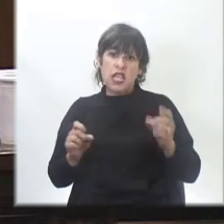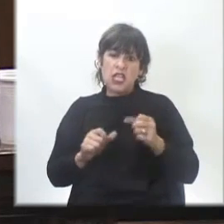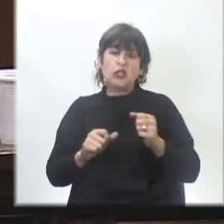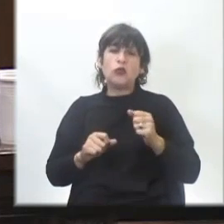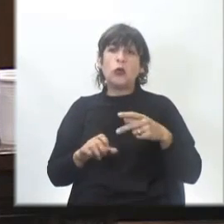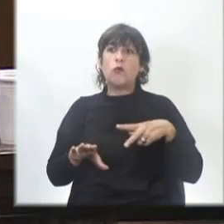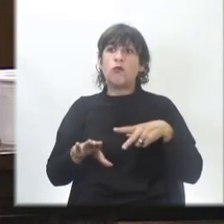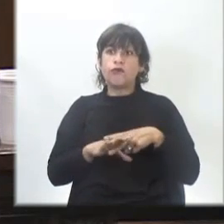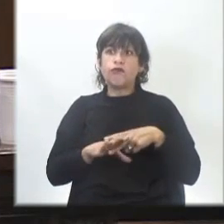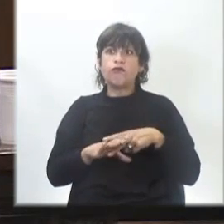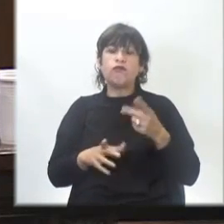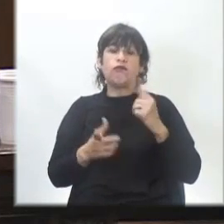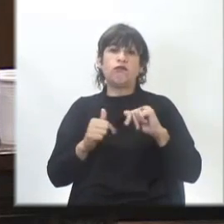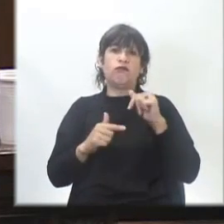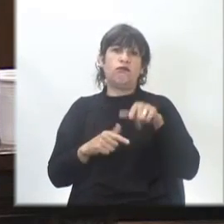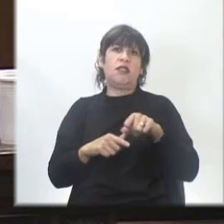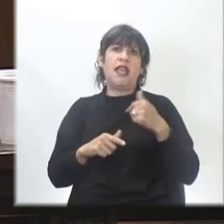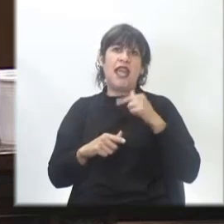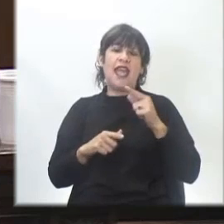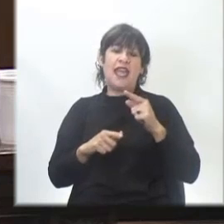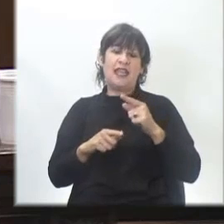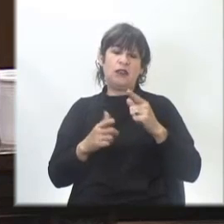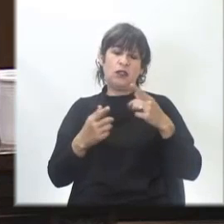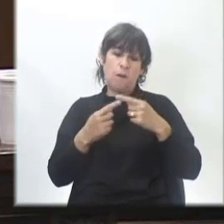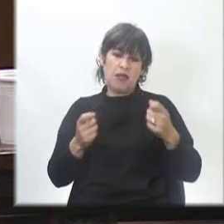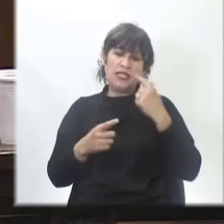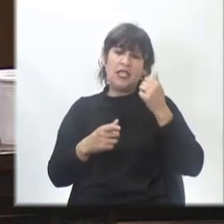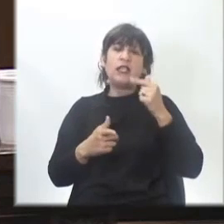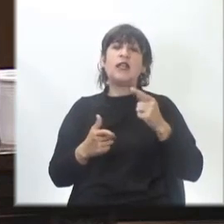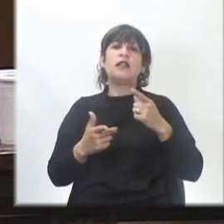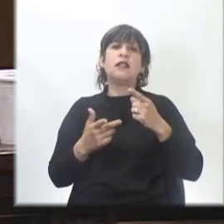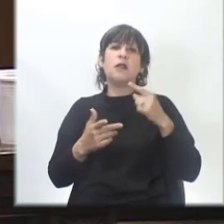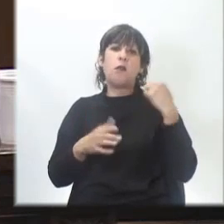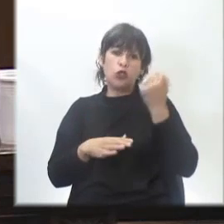muy importantes en materia de la inversión para la defensa nacional.